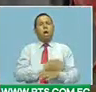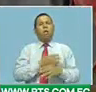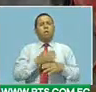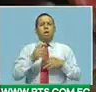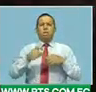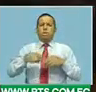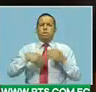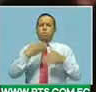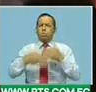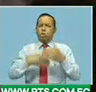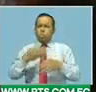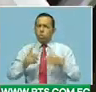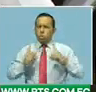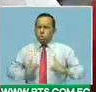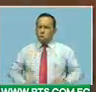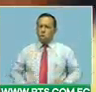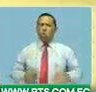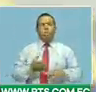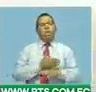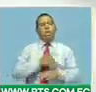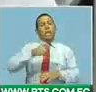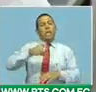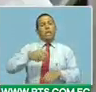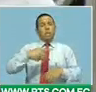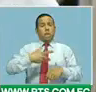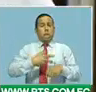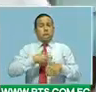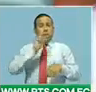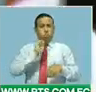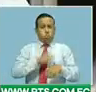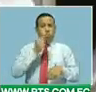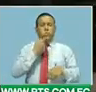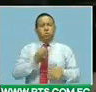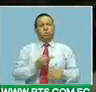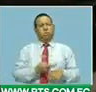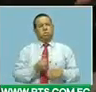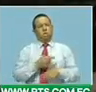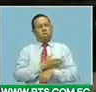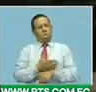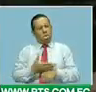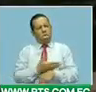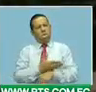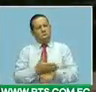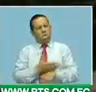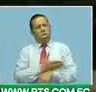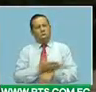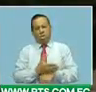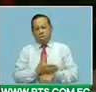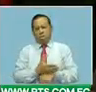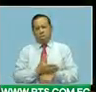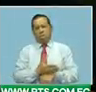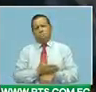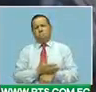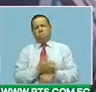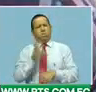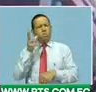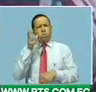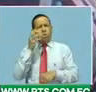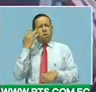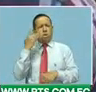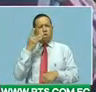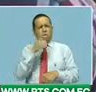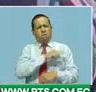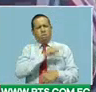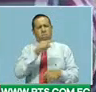debían aplicarle anestesia. Sin embargo, las horas de espera lo pusieron a dudar sobre si finalmente ella sería atendida. Ella tiene ya